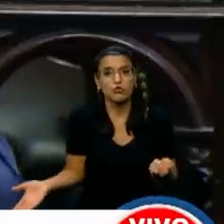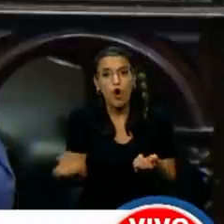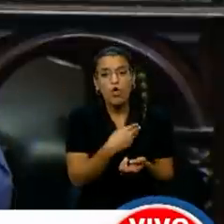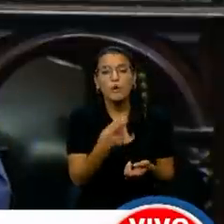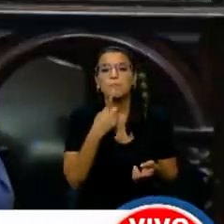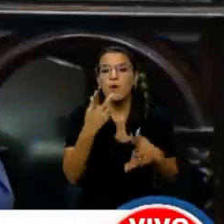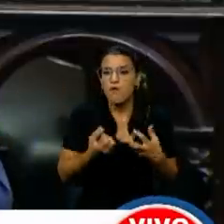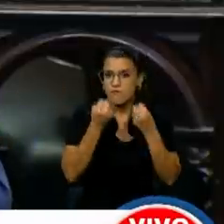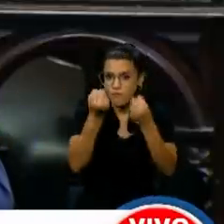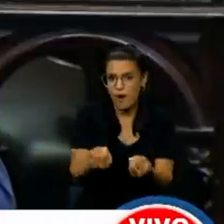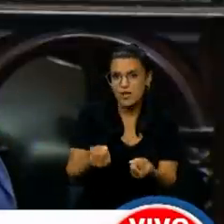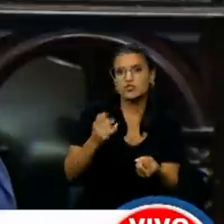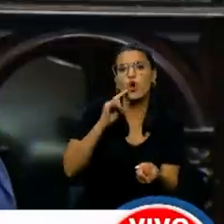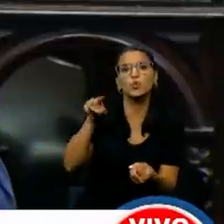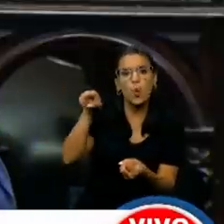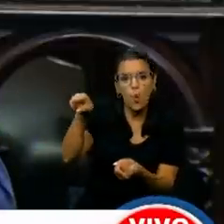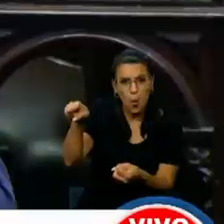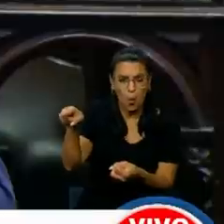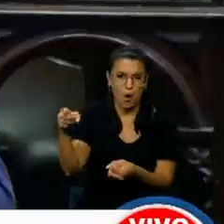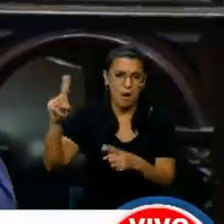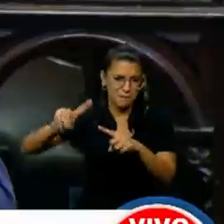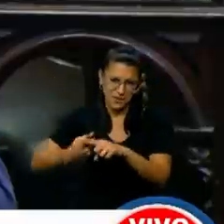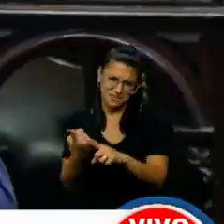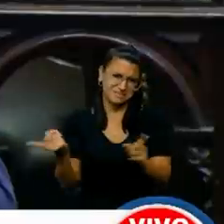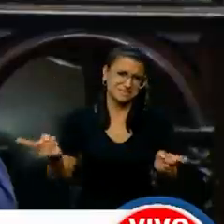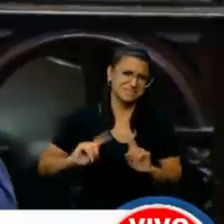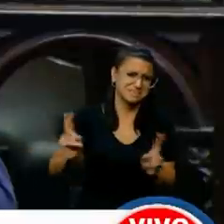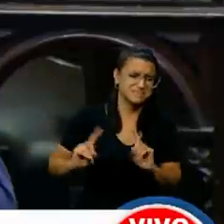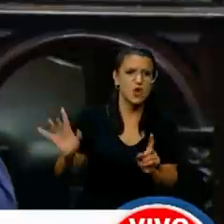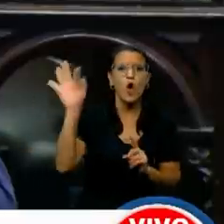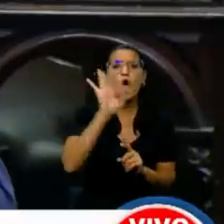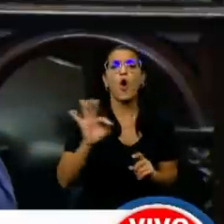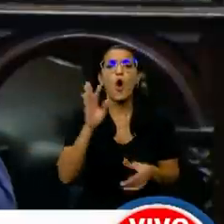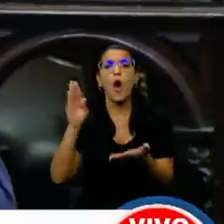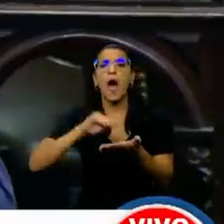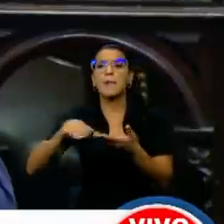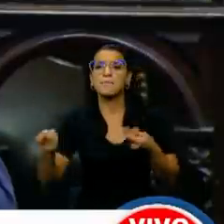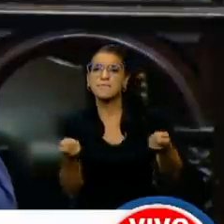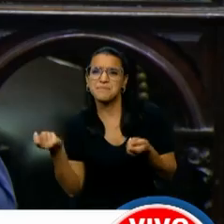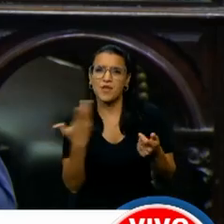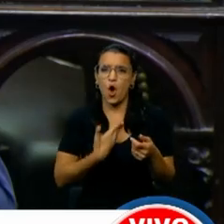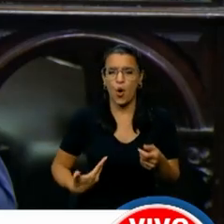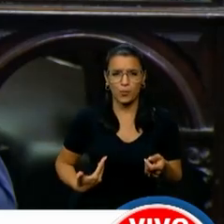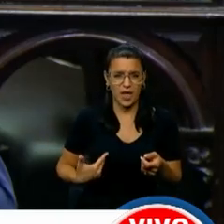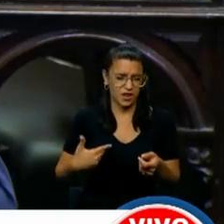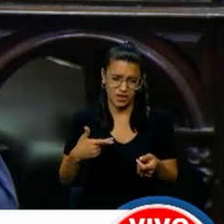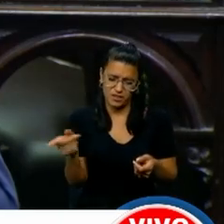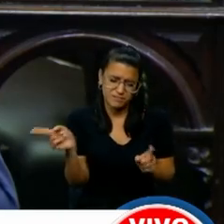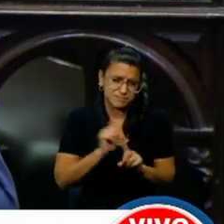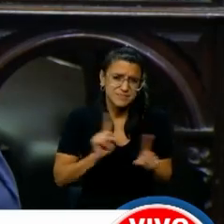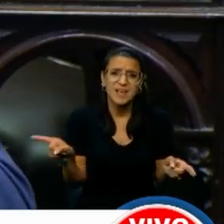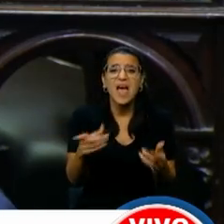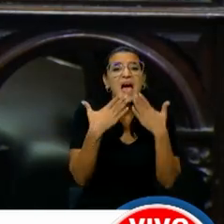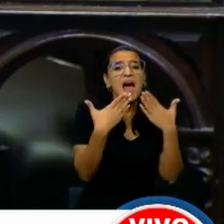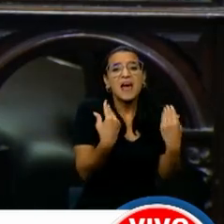punto de vista del esfuerzo lo va a ser la política o la mejor administración esto se va a hacer